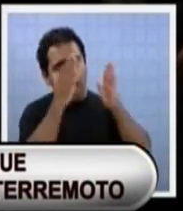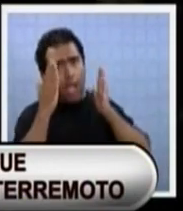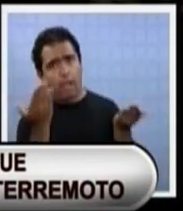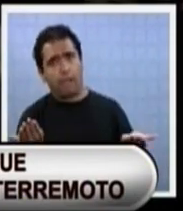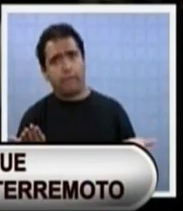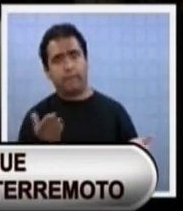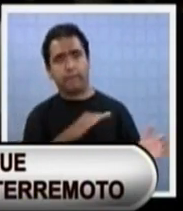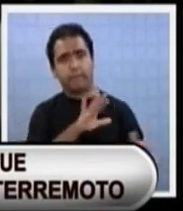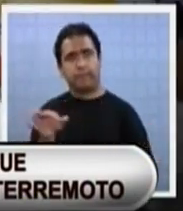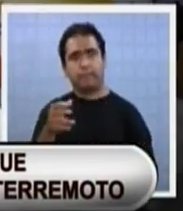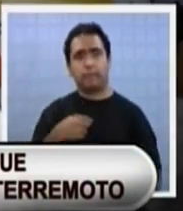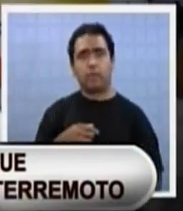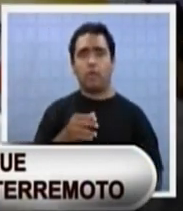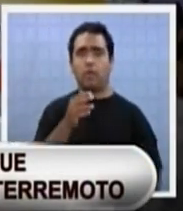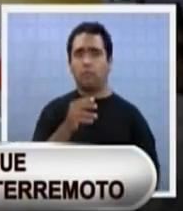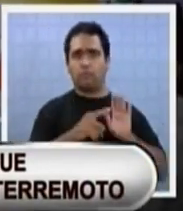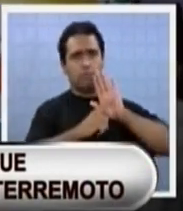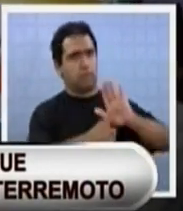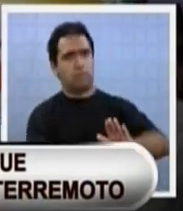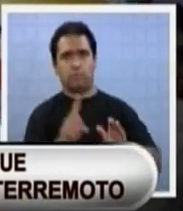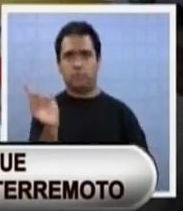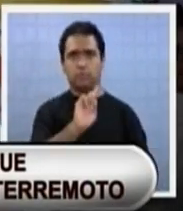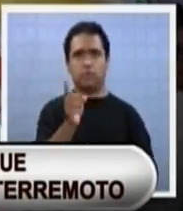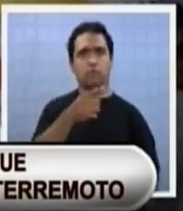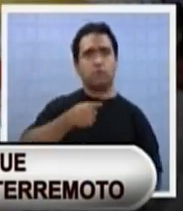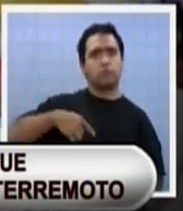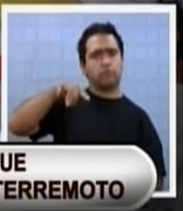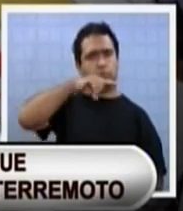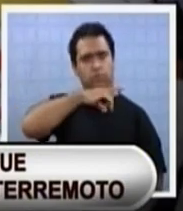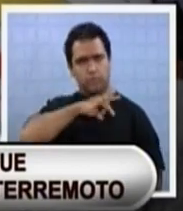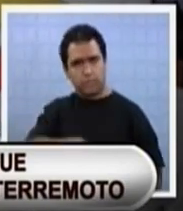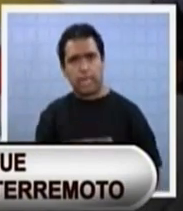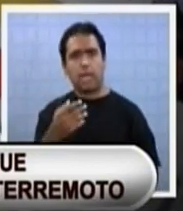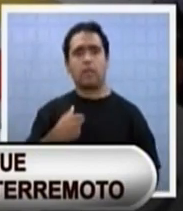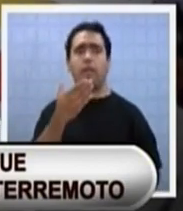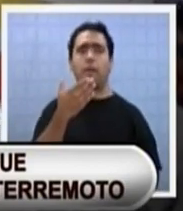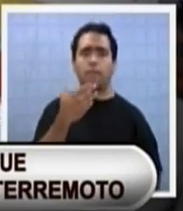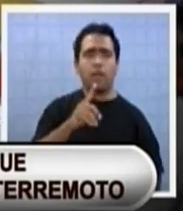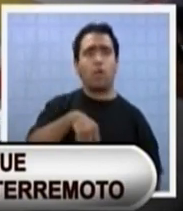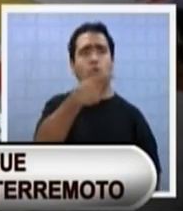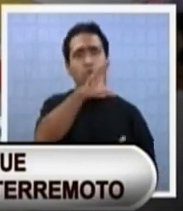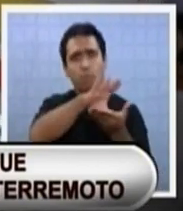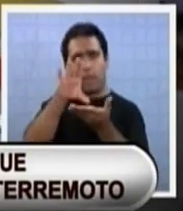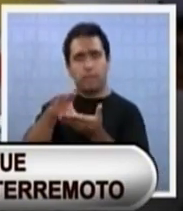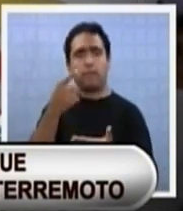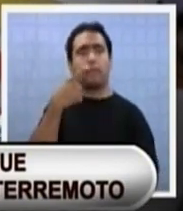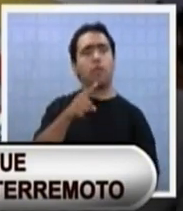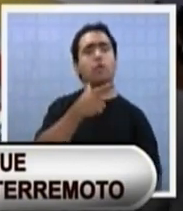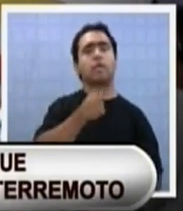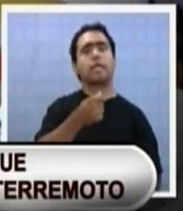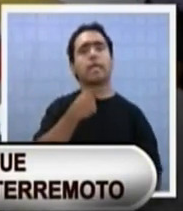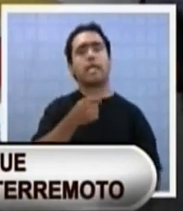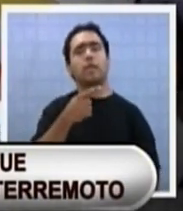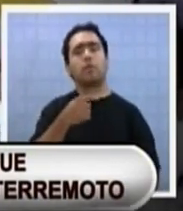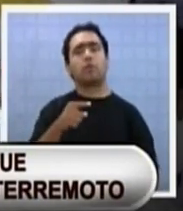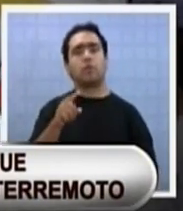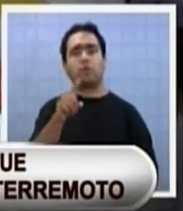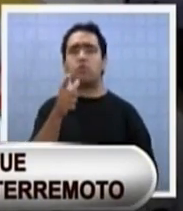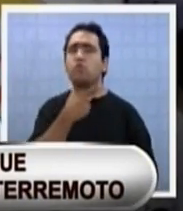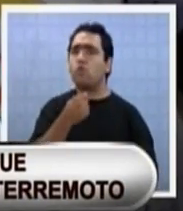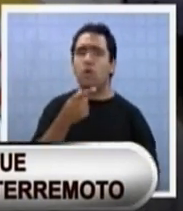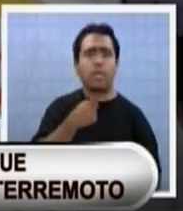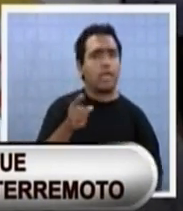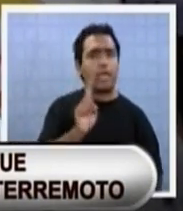planteamientos. No hay discriminación. Somos chilenos. ¿Hay extranjeros también? No. Lo que nosotros queremos es que no haya un